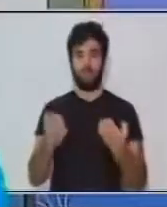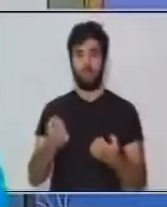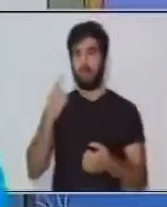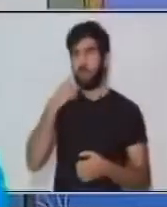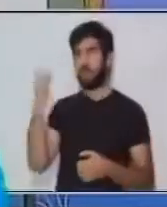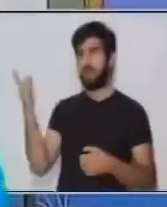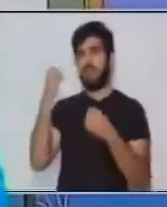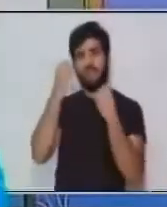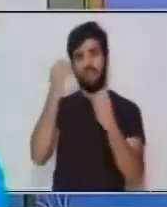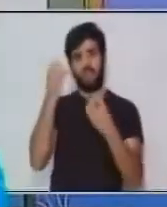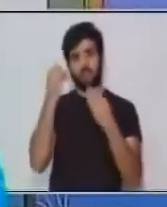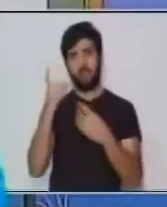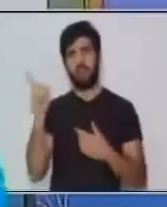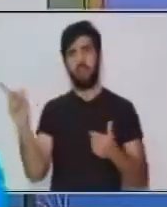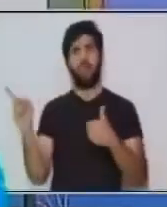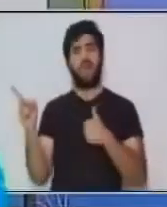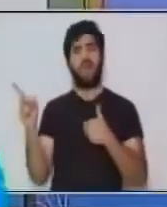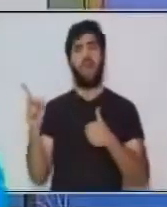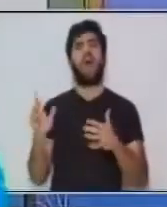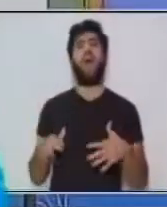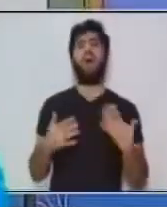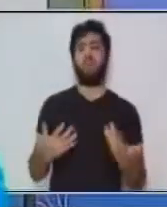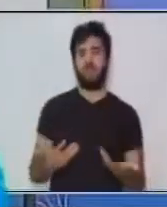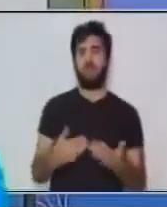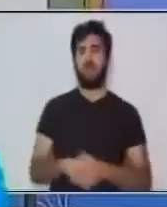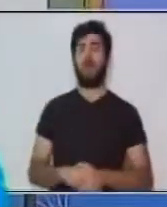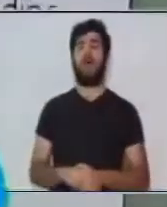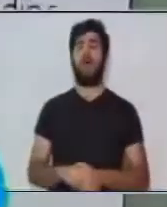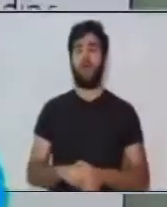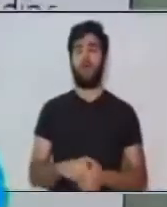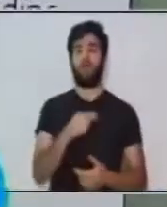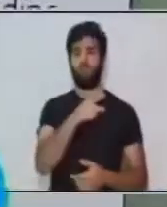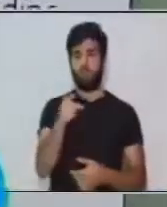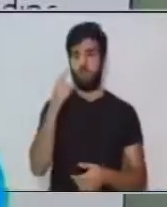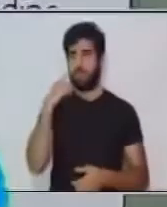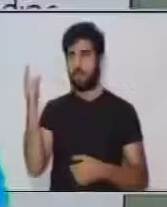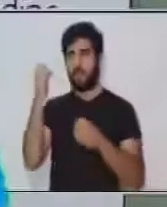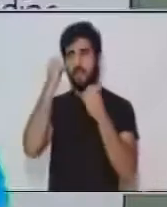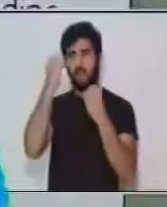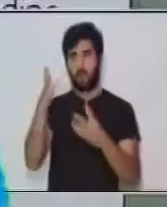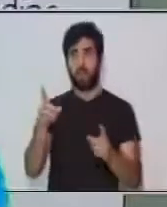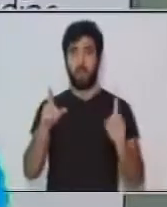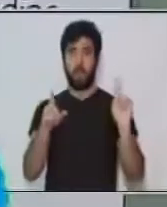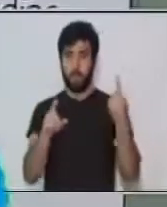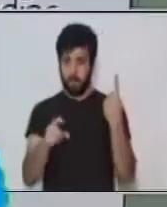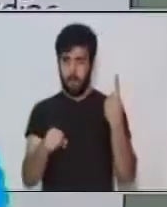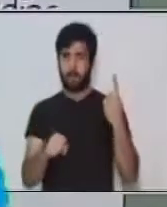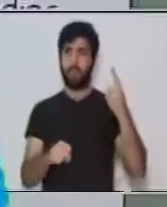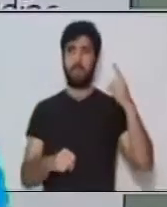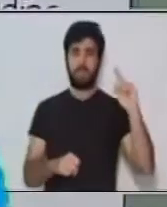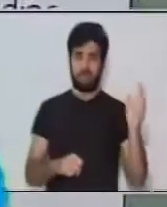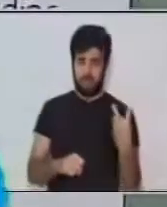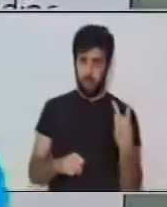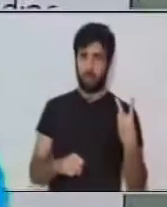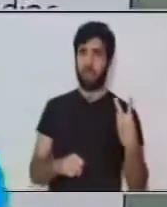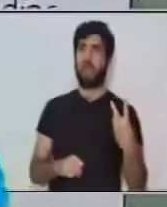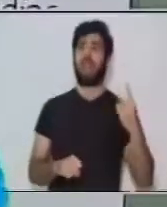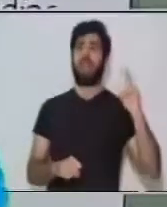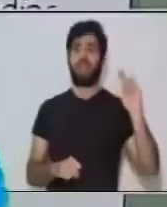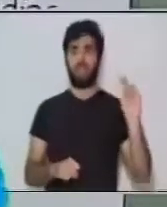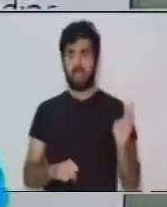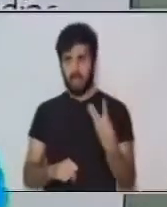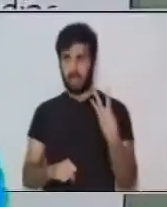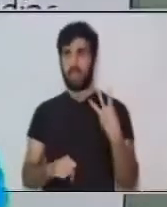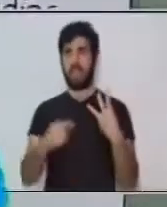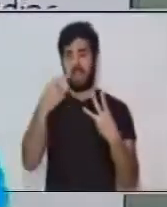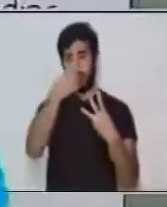información existen? Podemos identificar las fuentes de información primaria, las fuentes de información secundarias y las